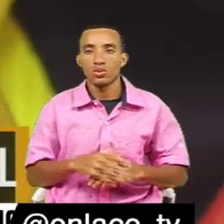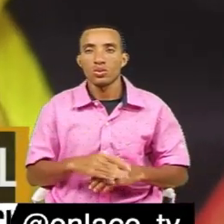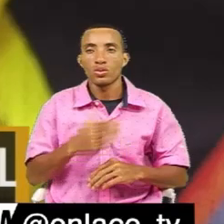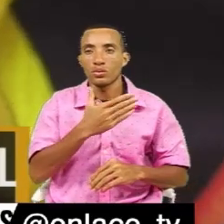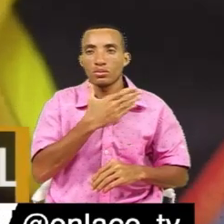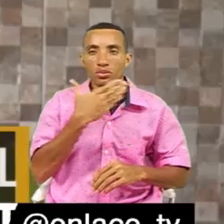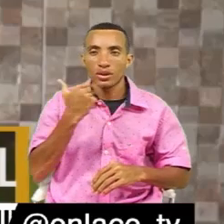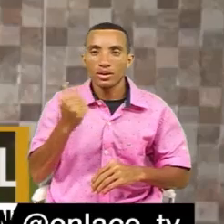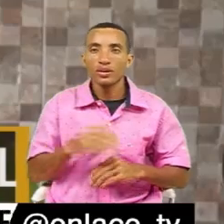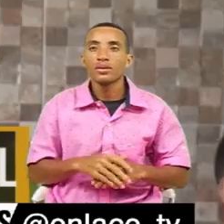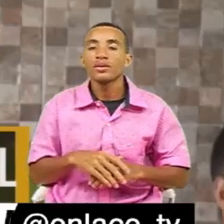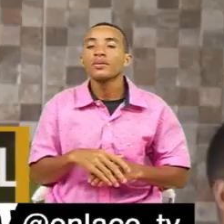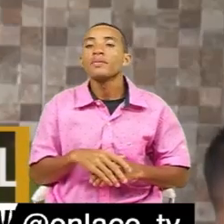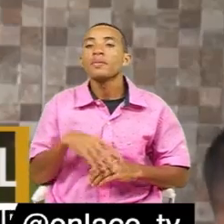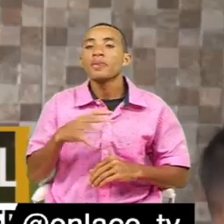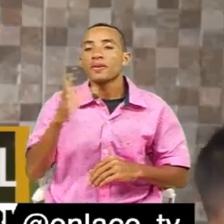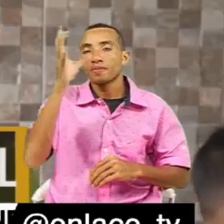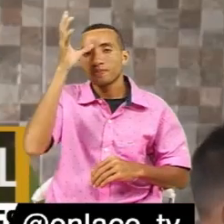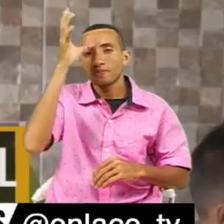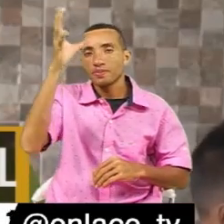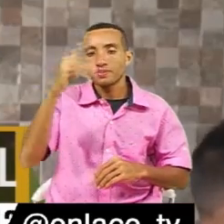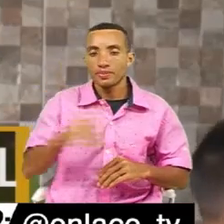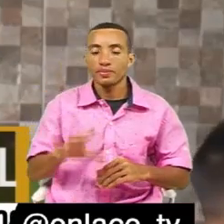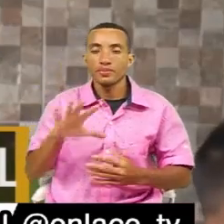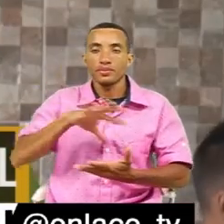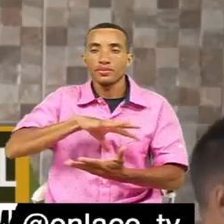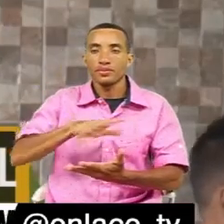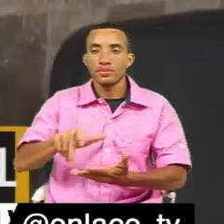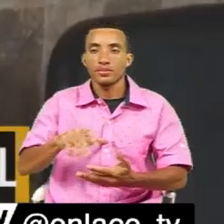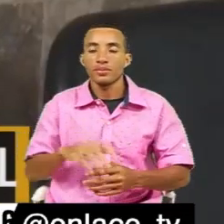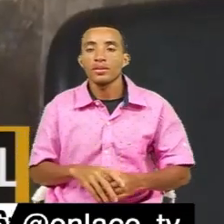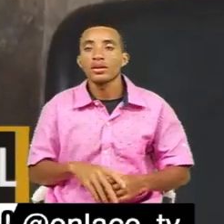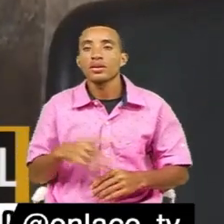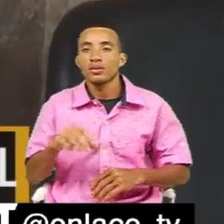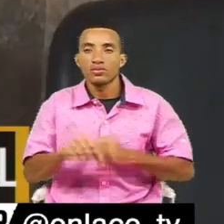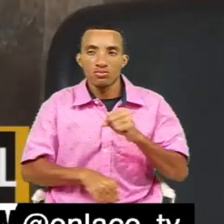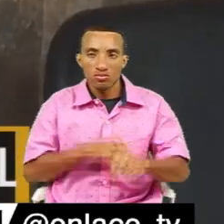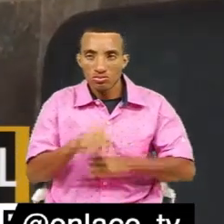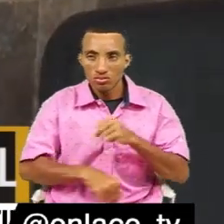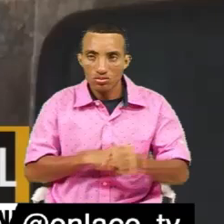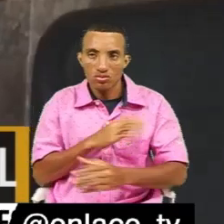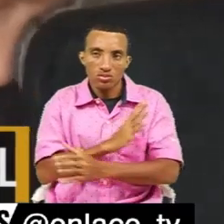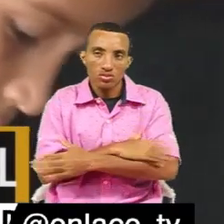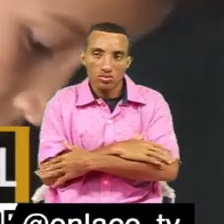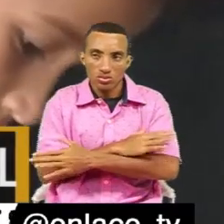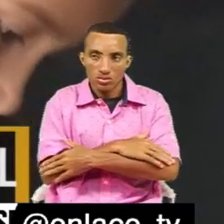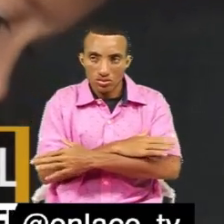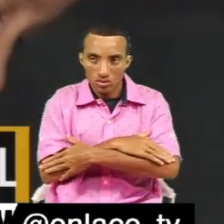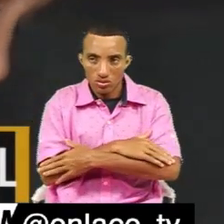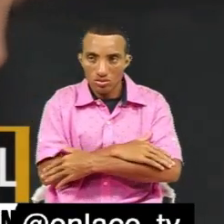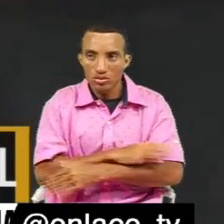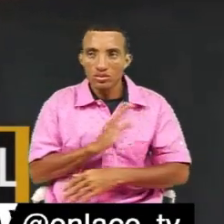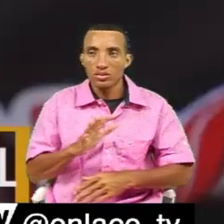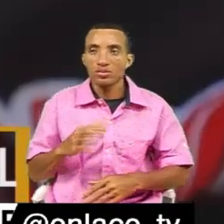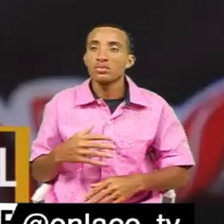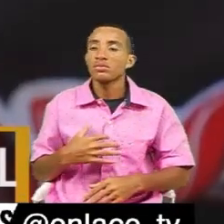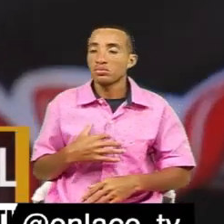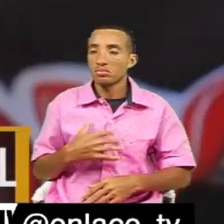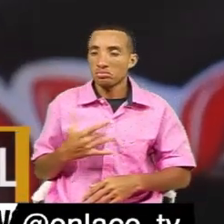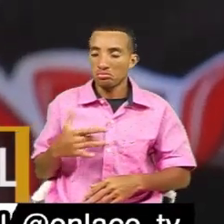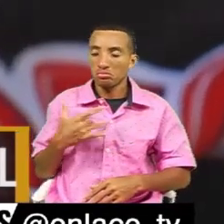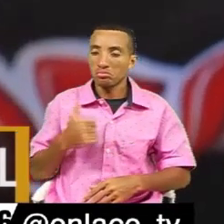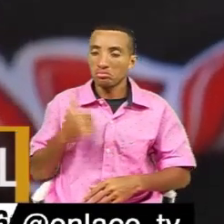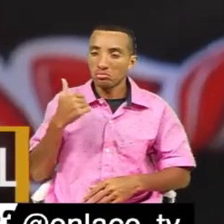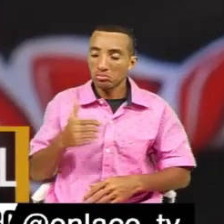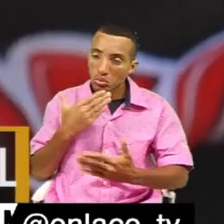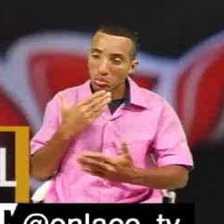en Santander. Orgulloso de verdad de tener este corredor comprometido, disciplinado, gran persona, y